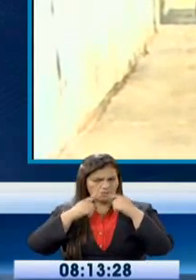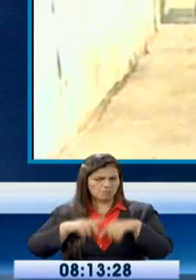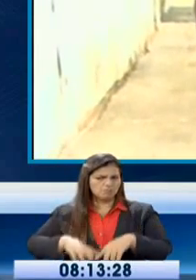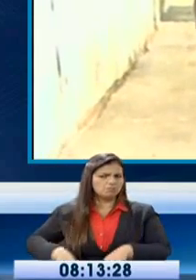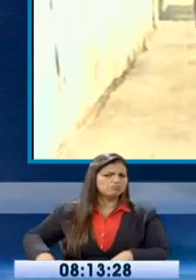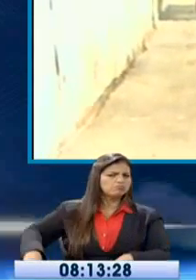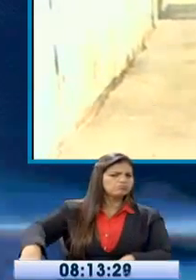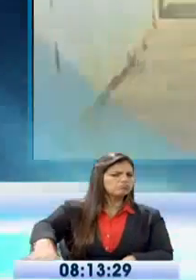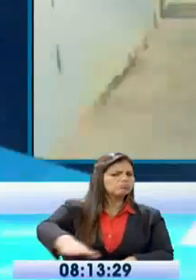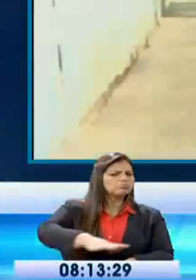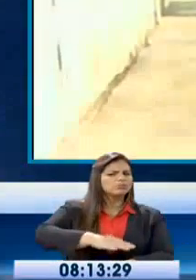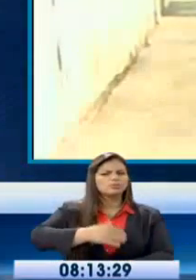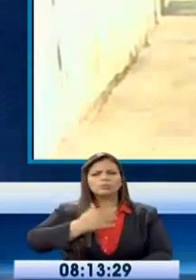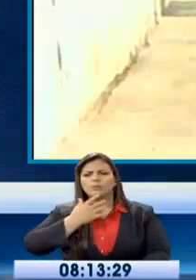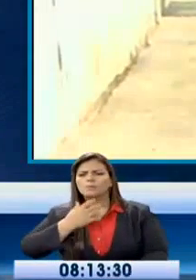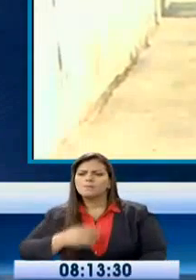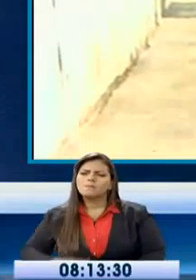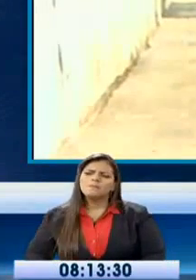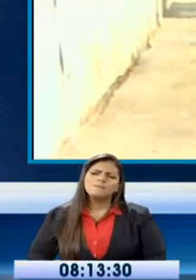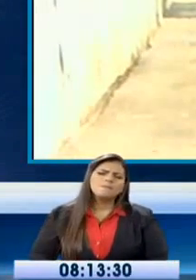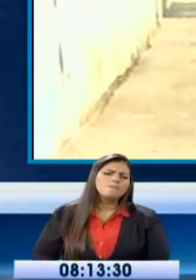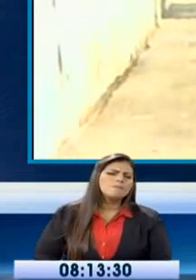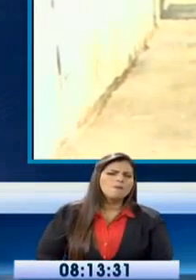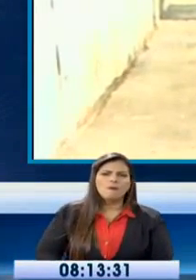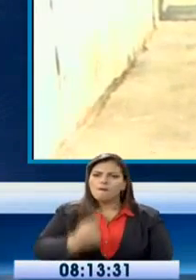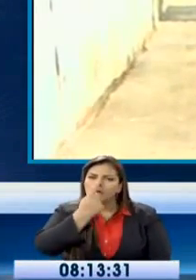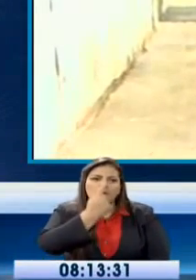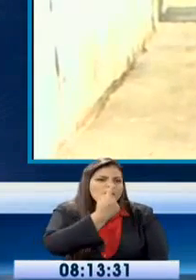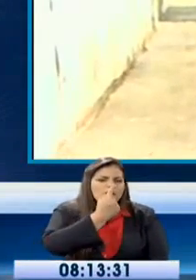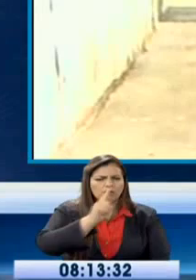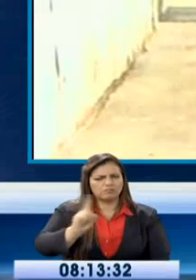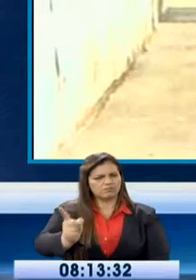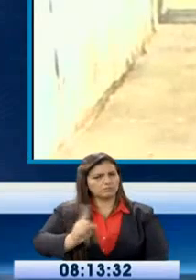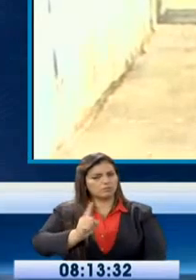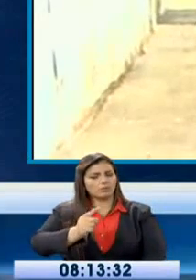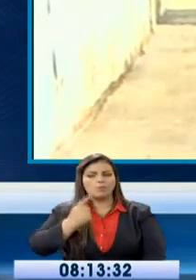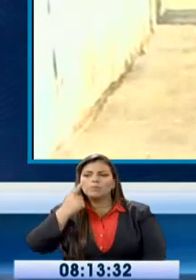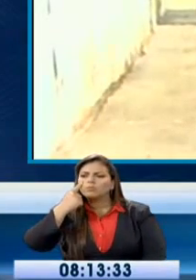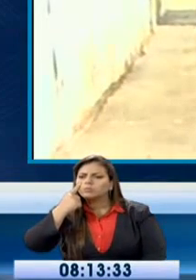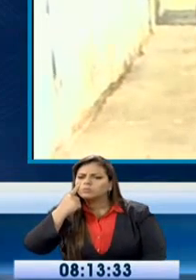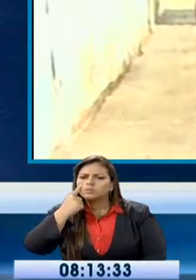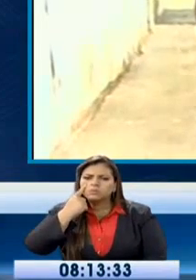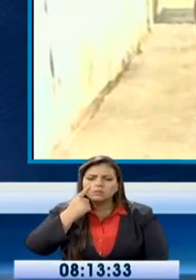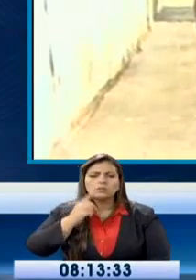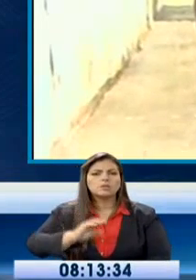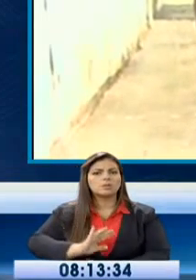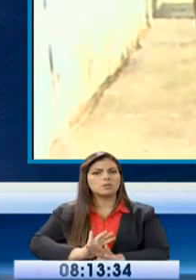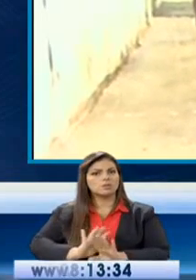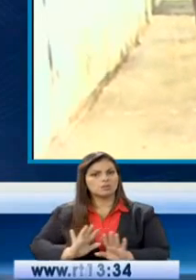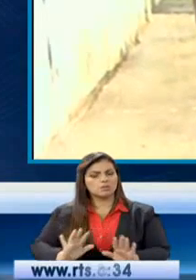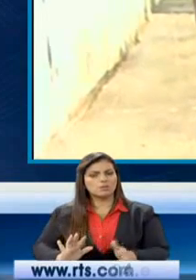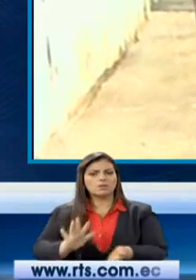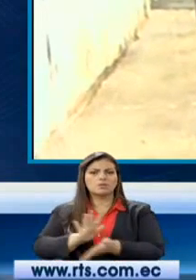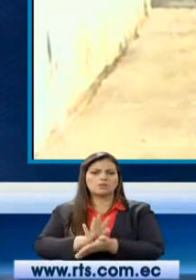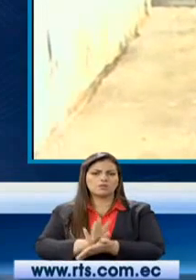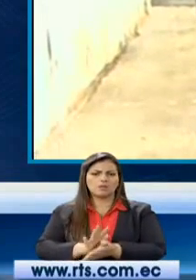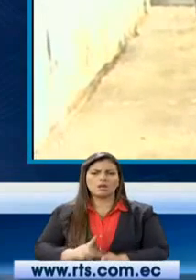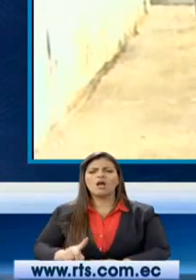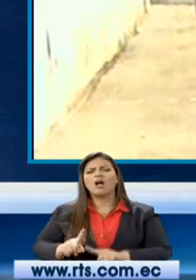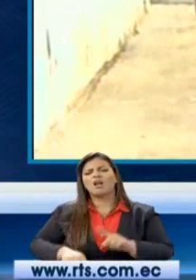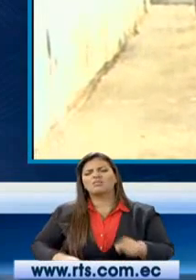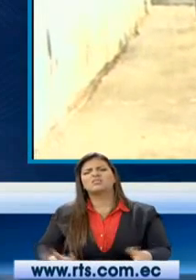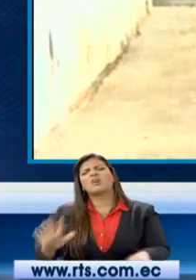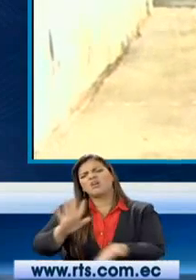lo que ocurre. Cualquier anomalía, reportarla inmediatamente. Sí, es verdad, es verdad. Porque dicho también, en otras palabras, no ser tan confiados.